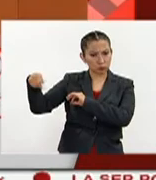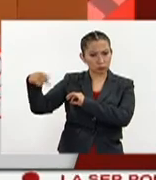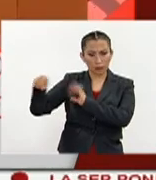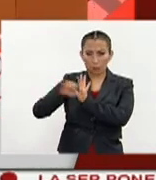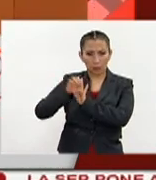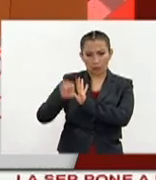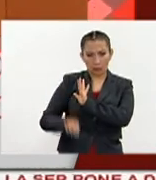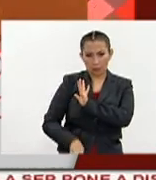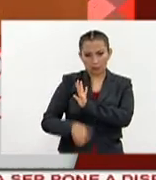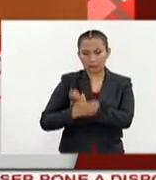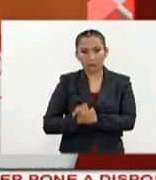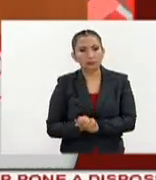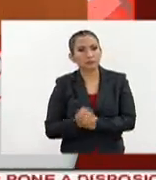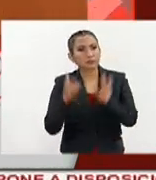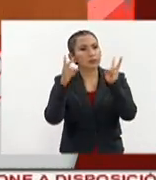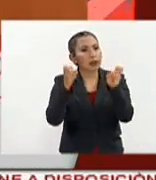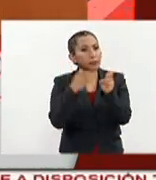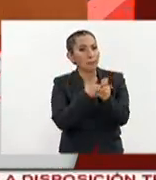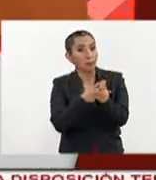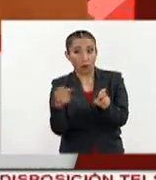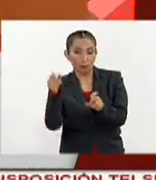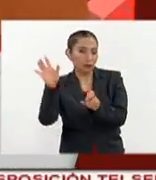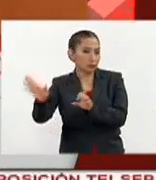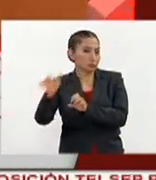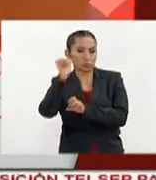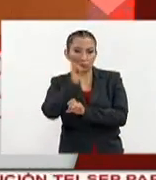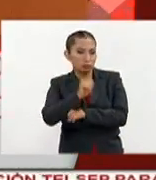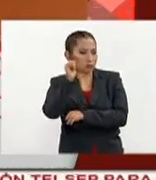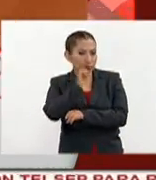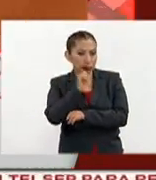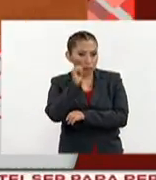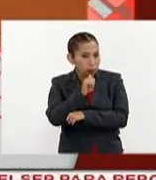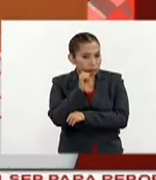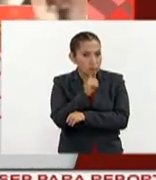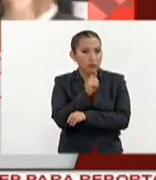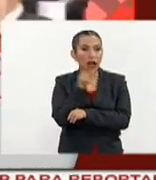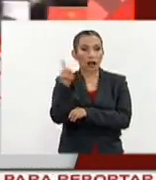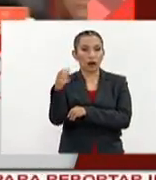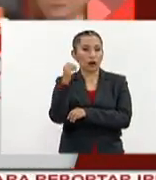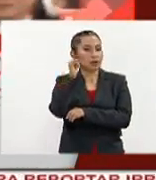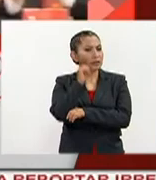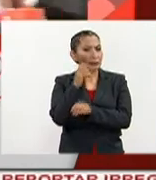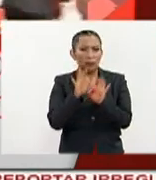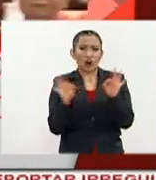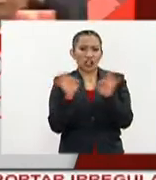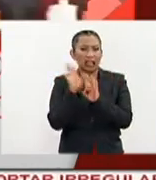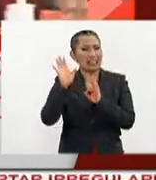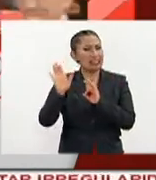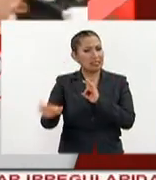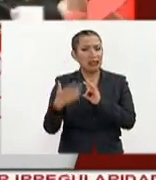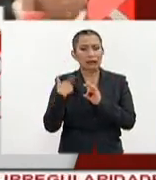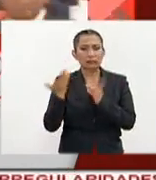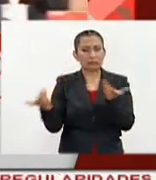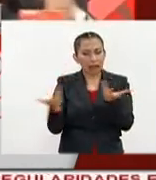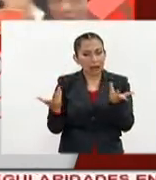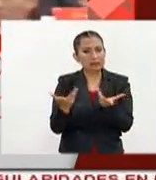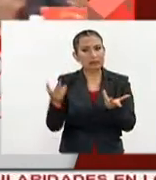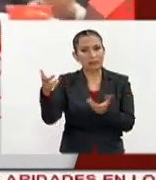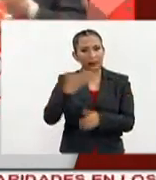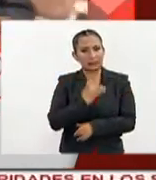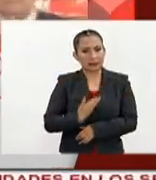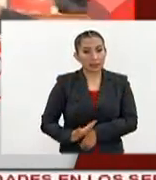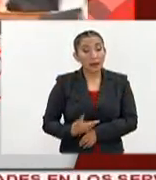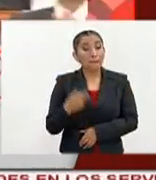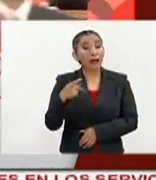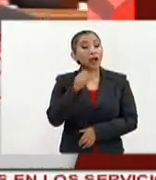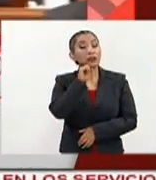Por ejemplo, el tema de pobreza, que ha sido una de las campañas más importantes que ha venido desarrollando Xi Jinping,